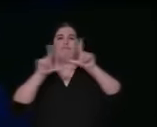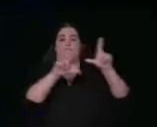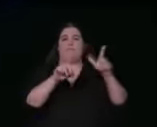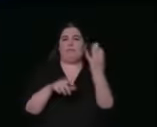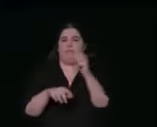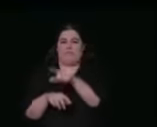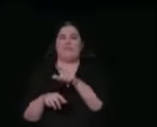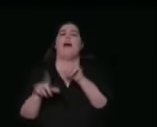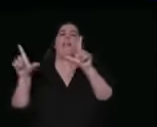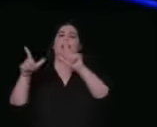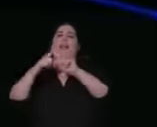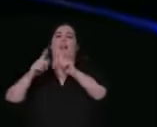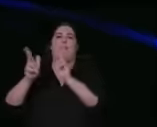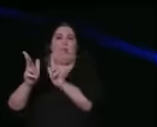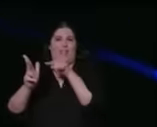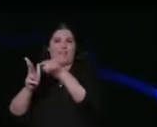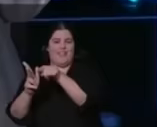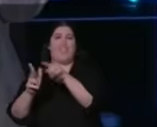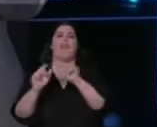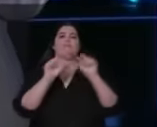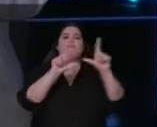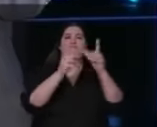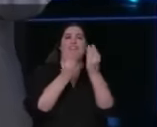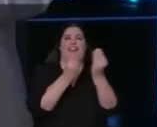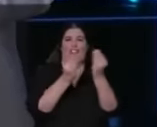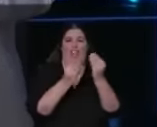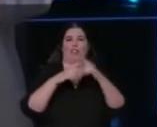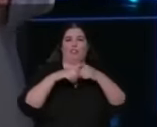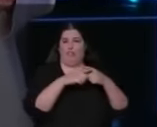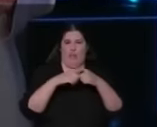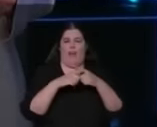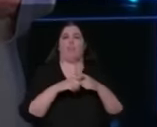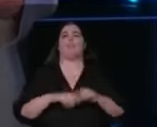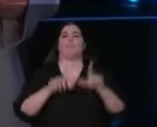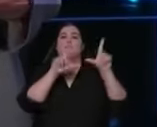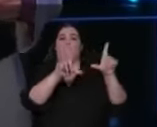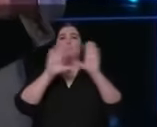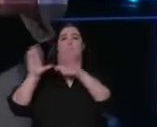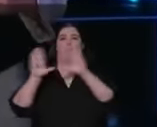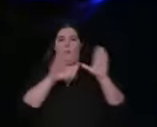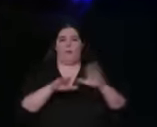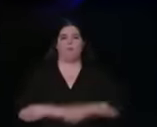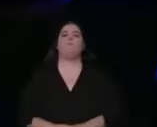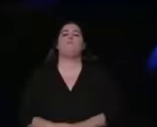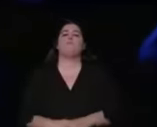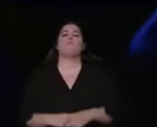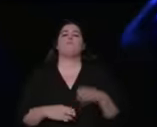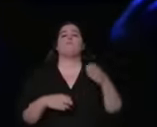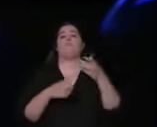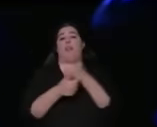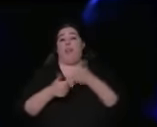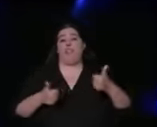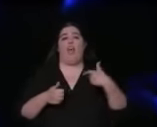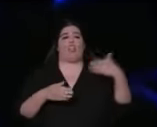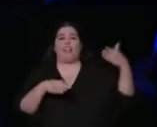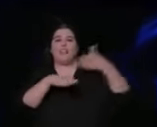con intérpretes en lengua de señas que van a estar al mismo tamaño de pantalla que los candidatos. El ingreso, la llegada, la